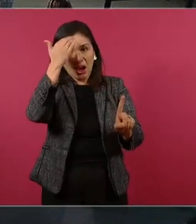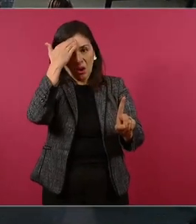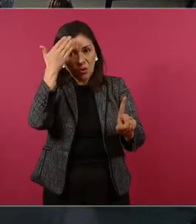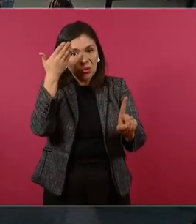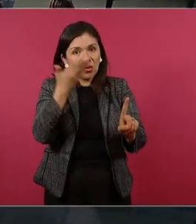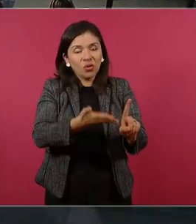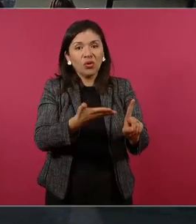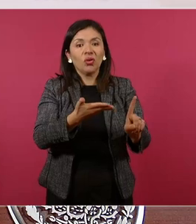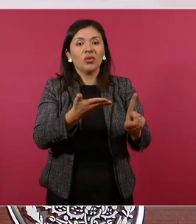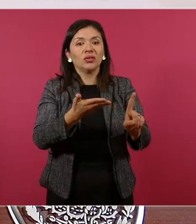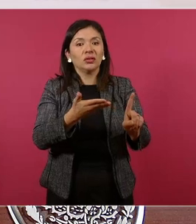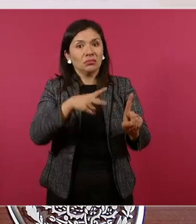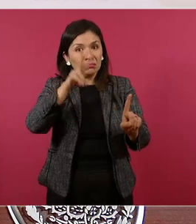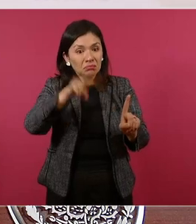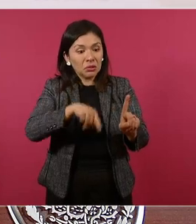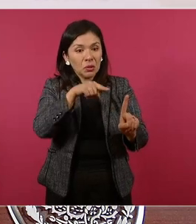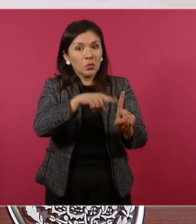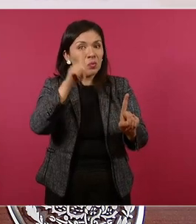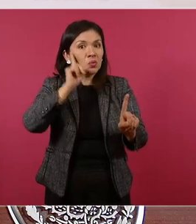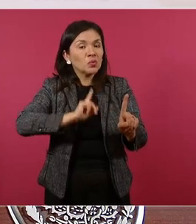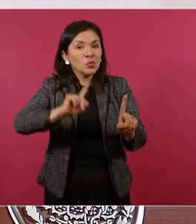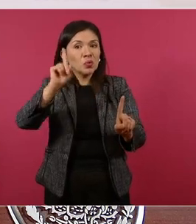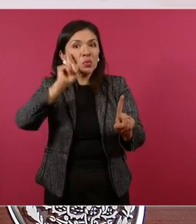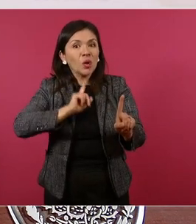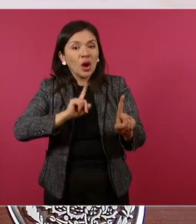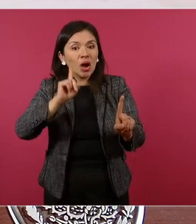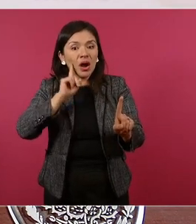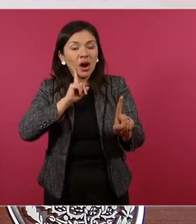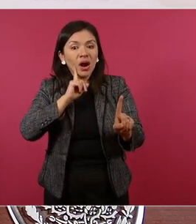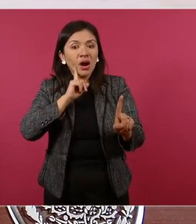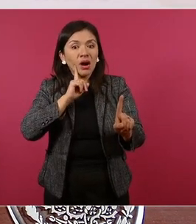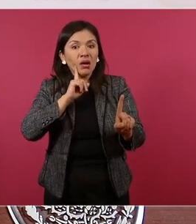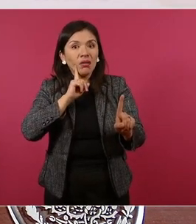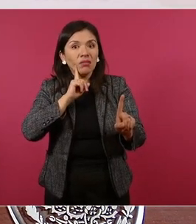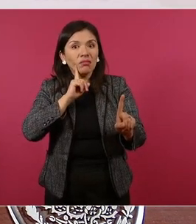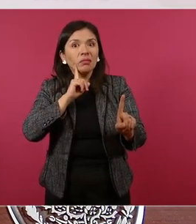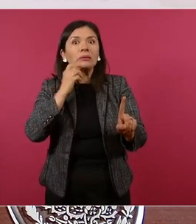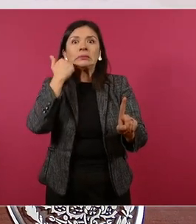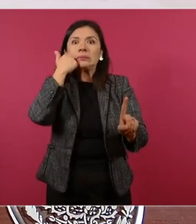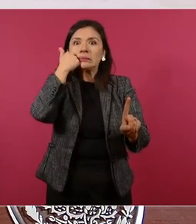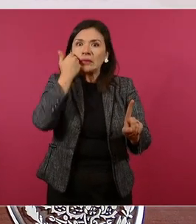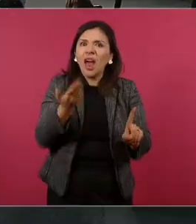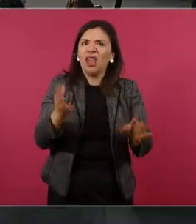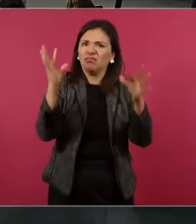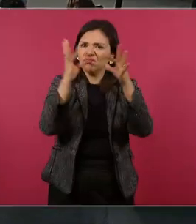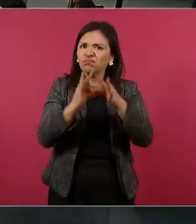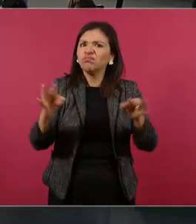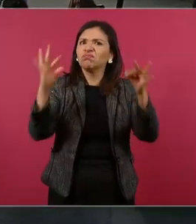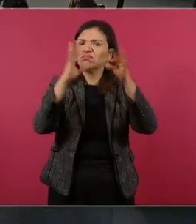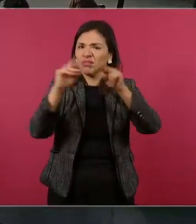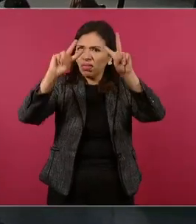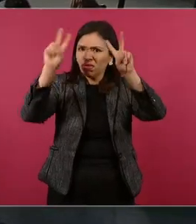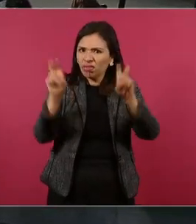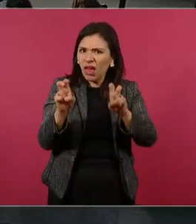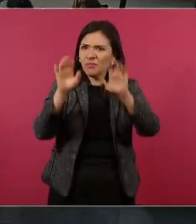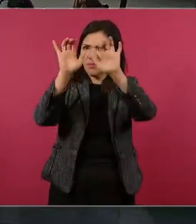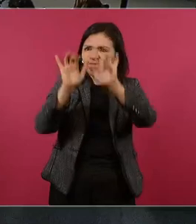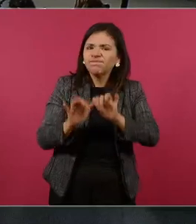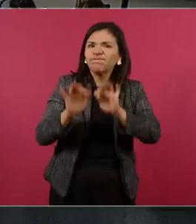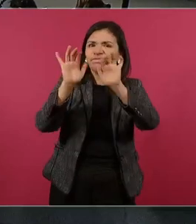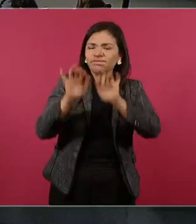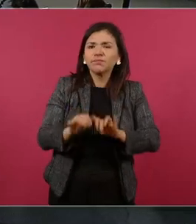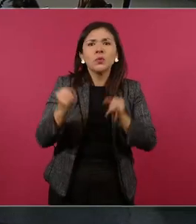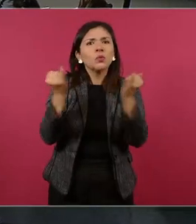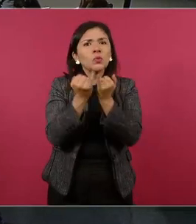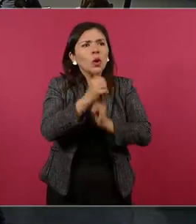reconocerle de que ella ha estado tratando el tema y así